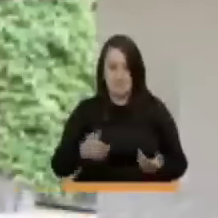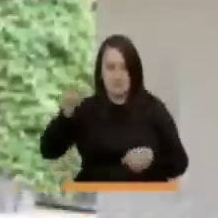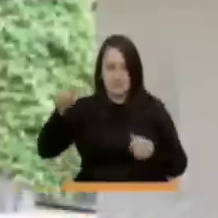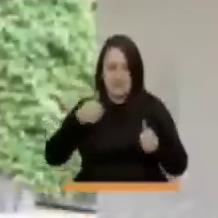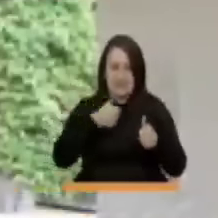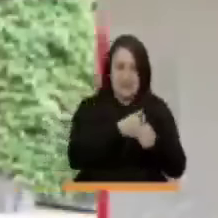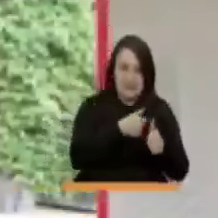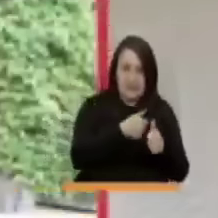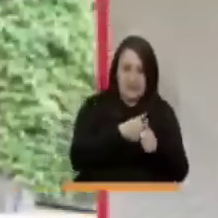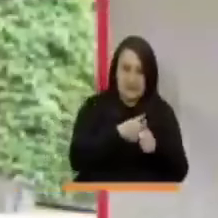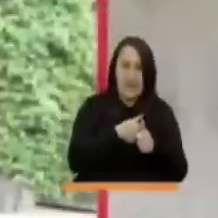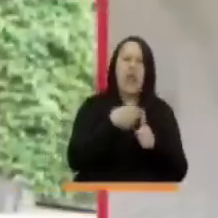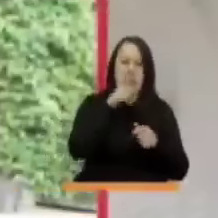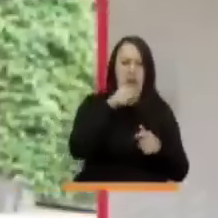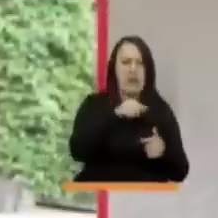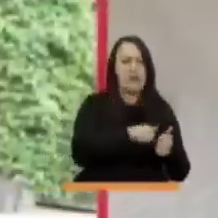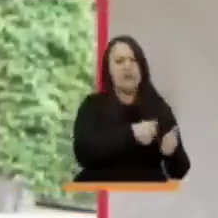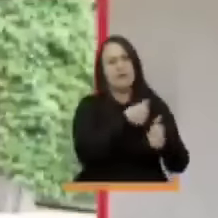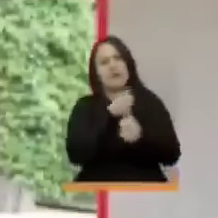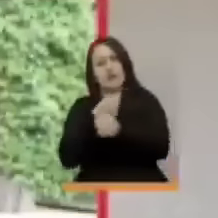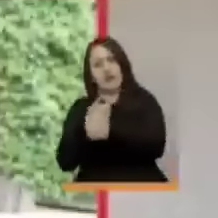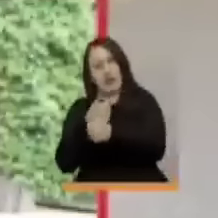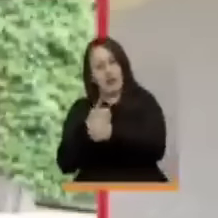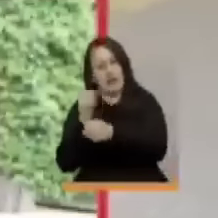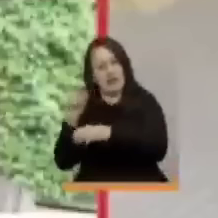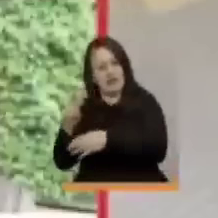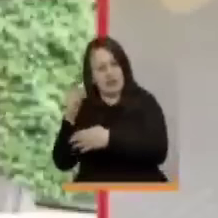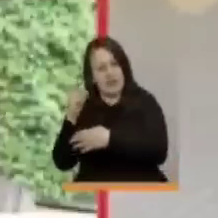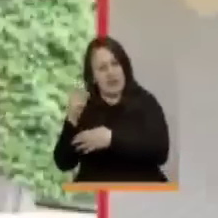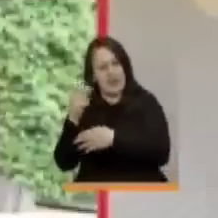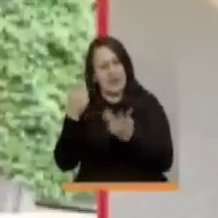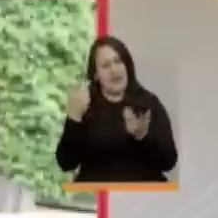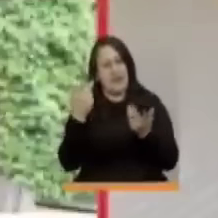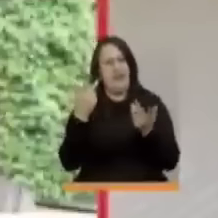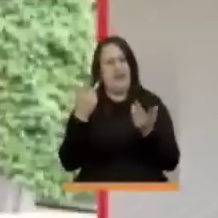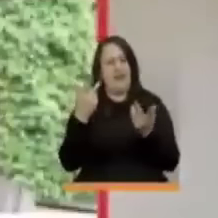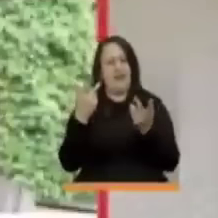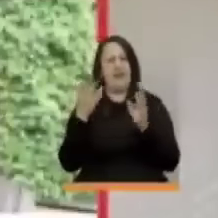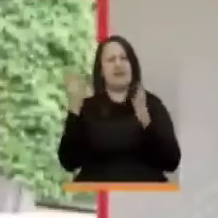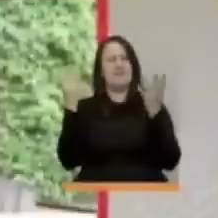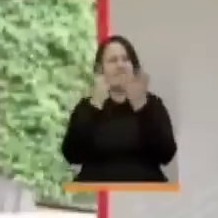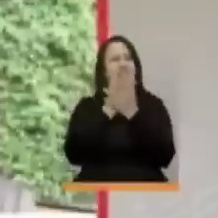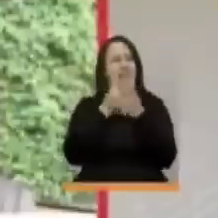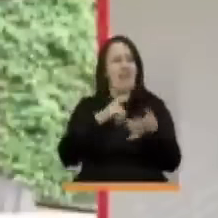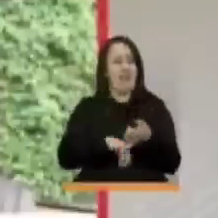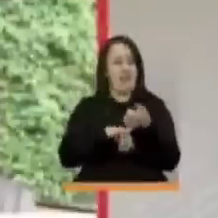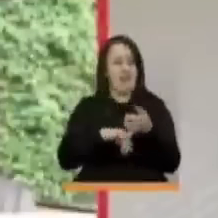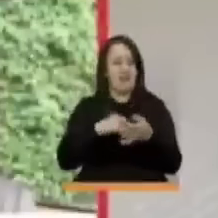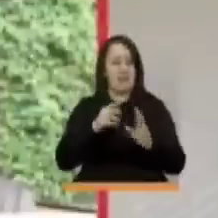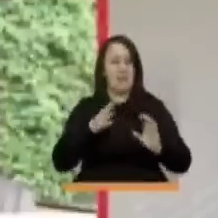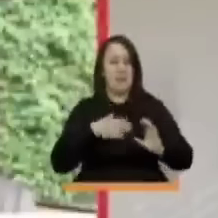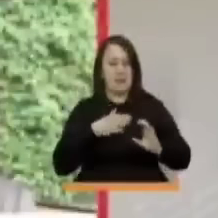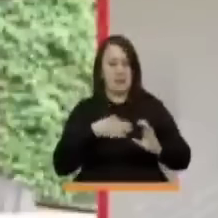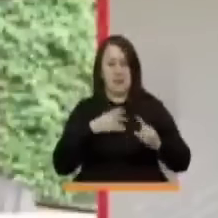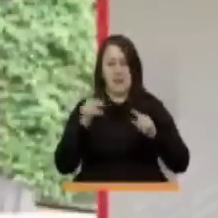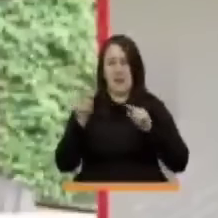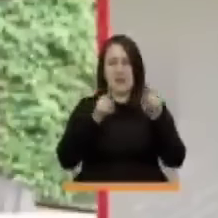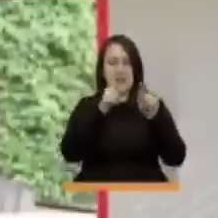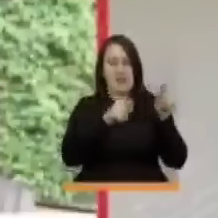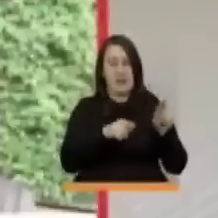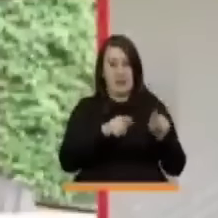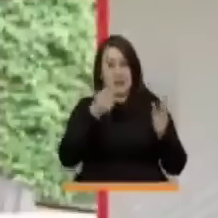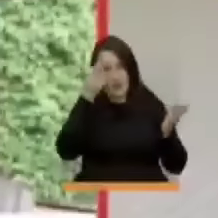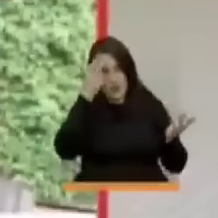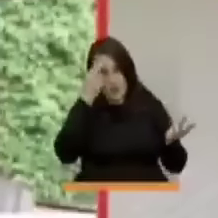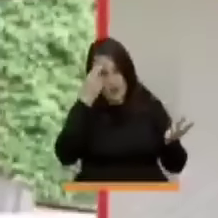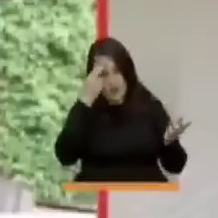Contralor General y que la esposa del Contralor asesore al fiscal general crea condiciones inevitables de dependencia personal entre los unos y los otros y